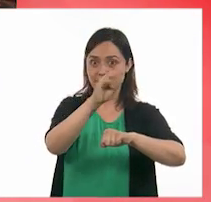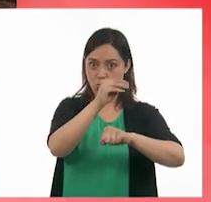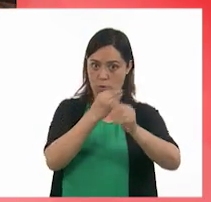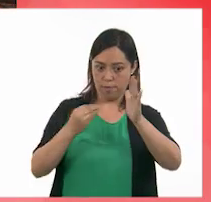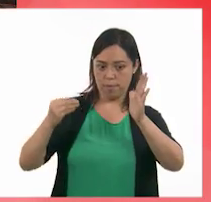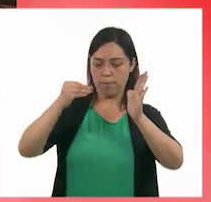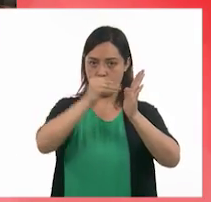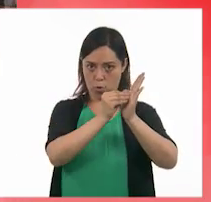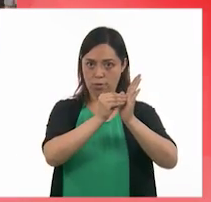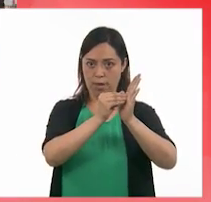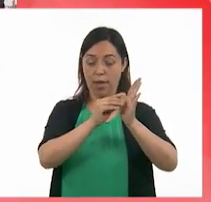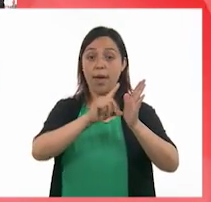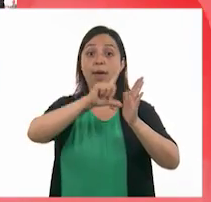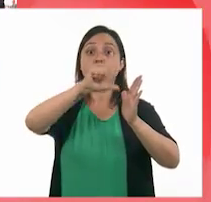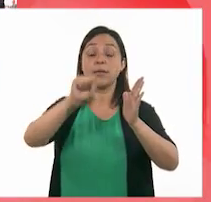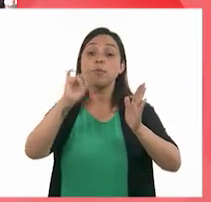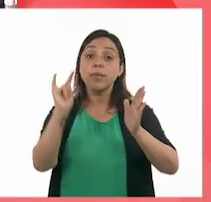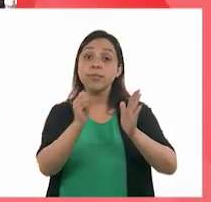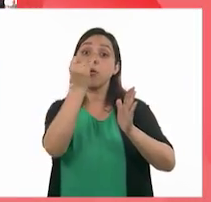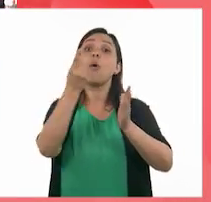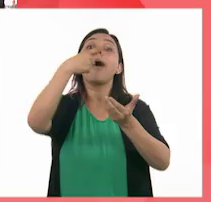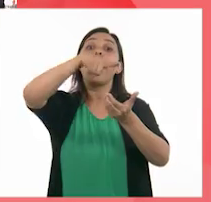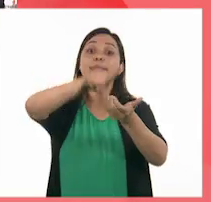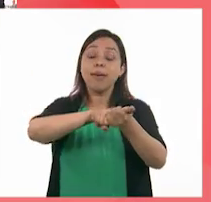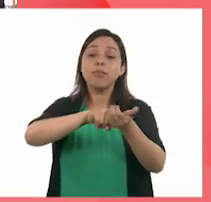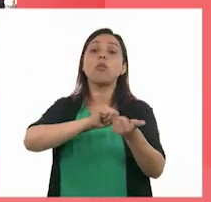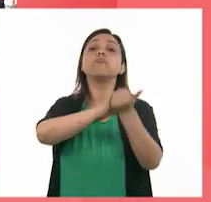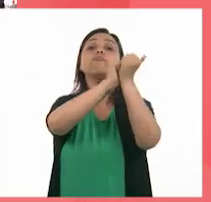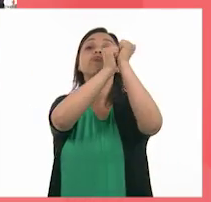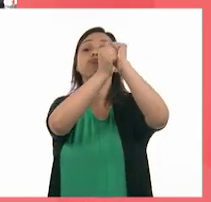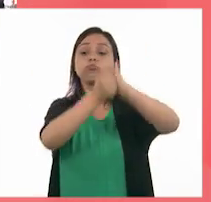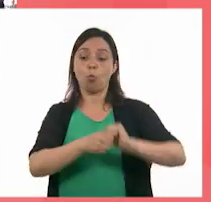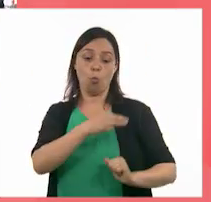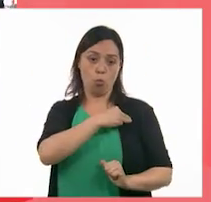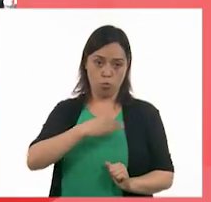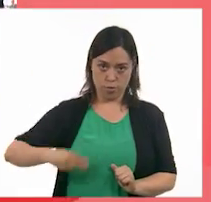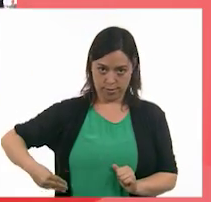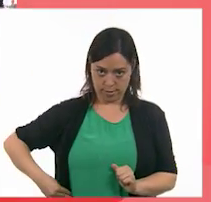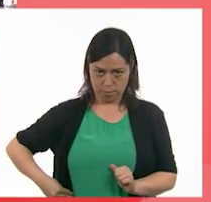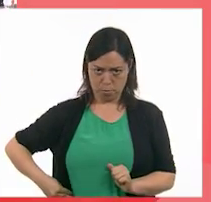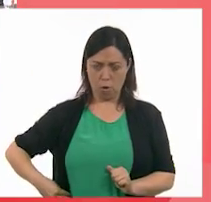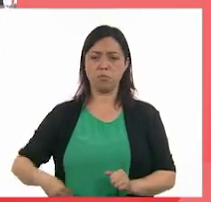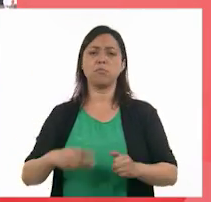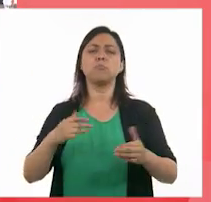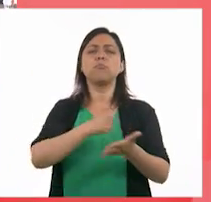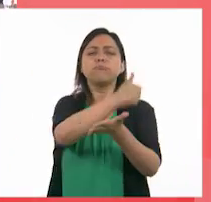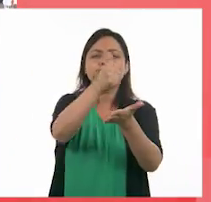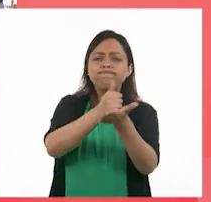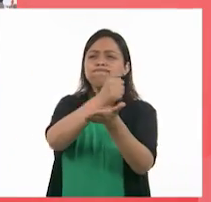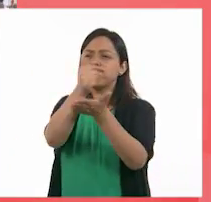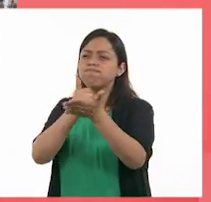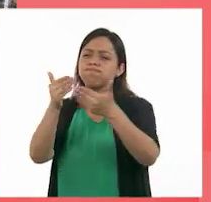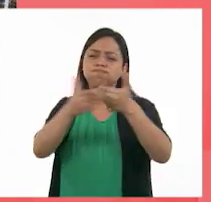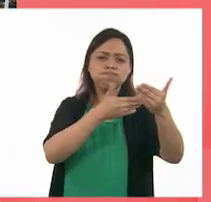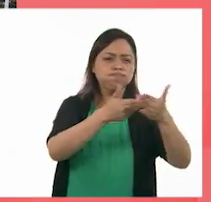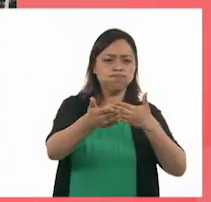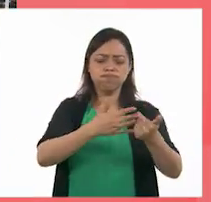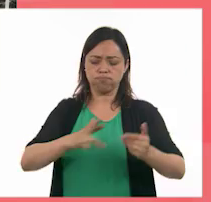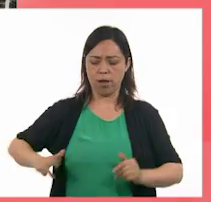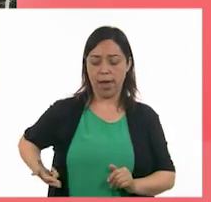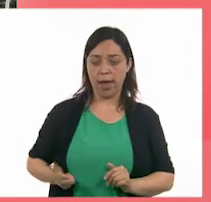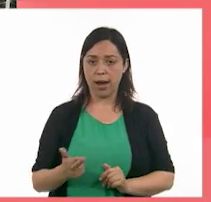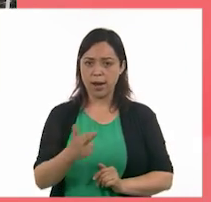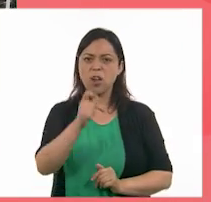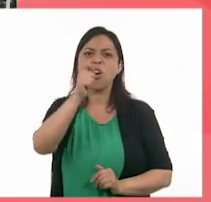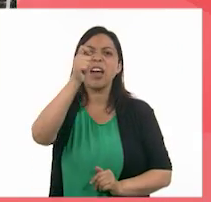las ciudades como Tijuana se convierten en municipios. La urbanización de la zona del río Tijuana fue